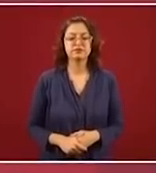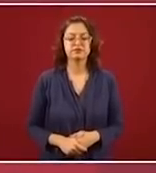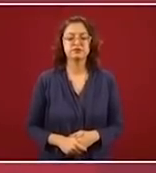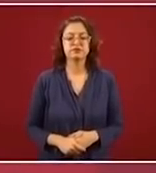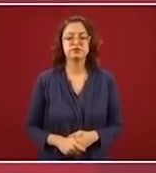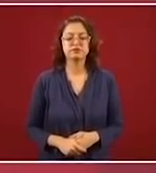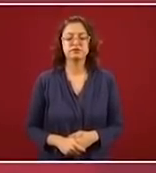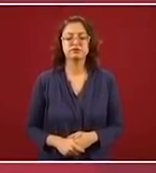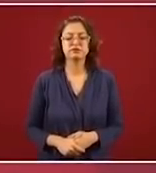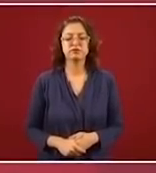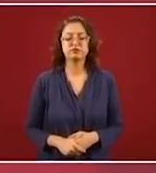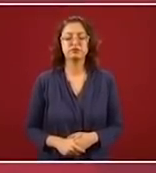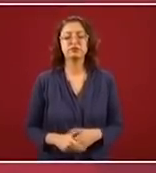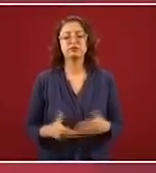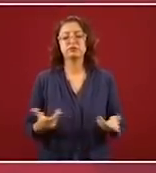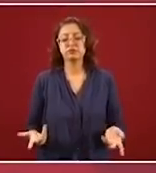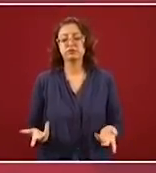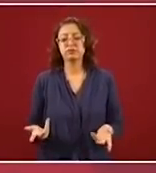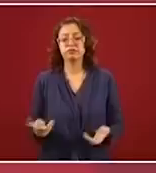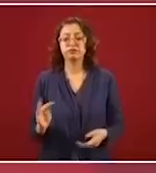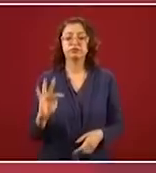hacerse cuando